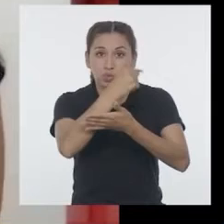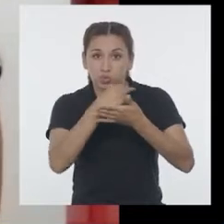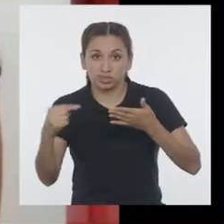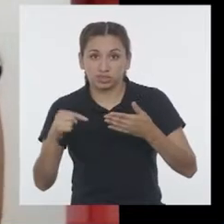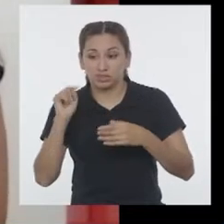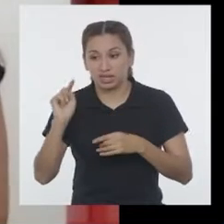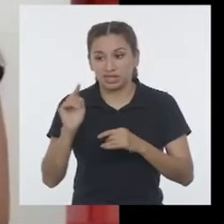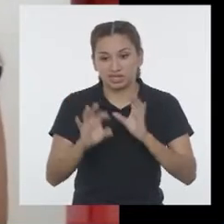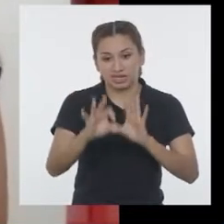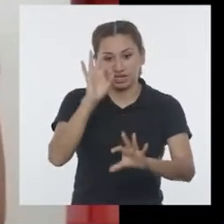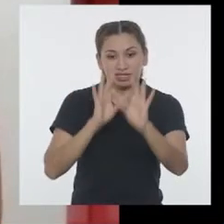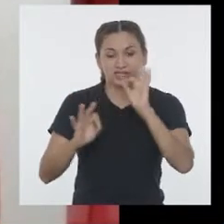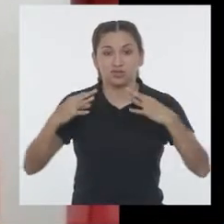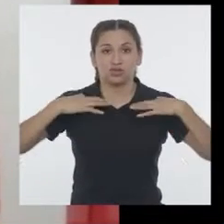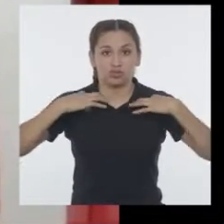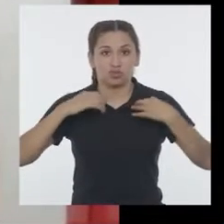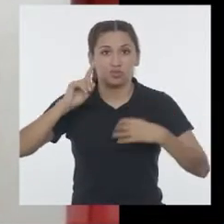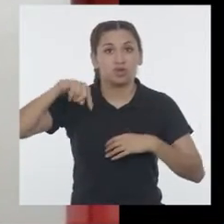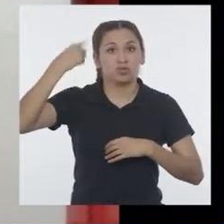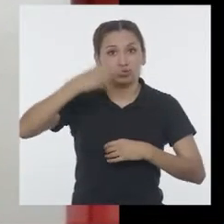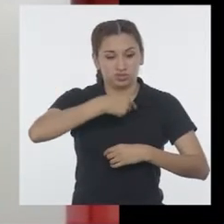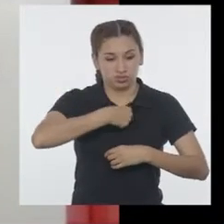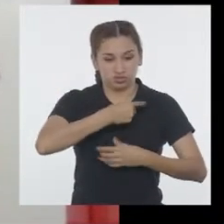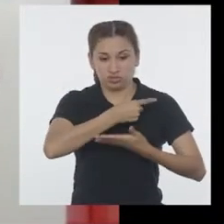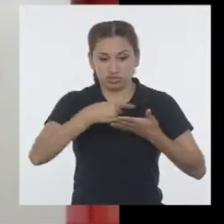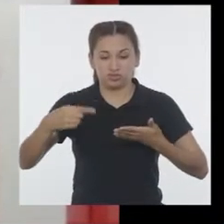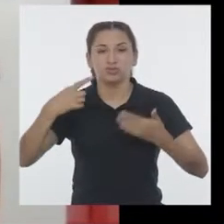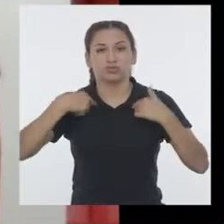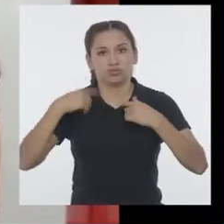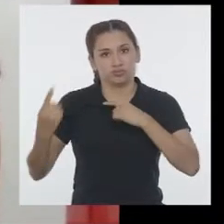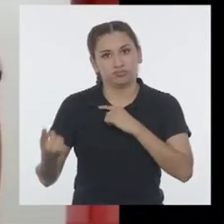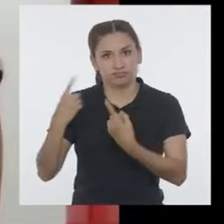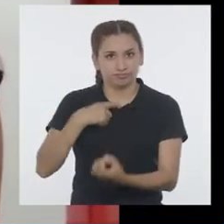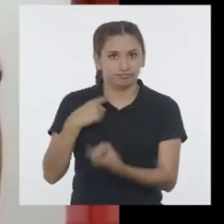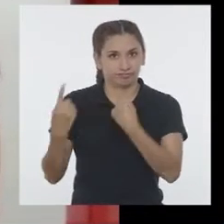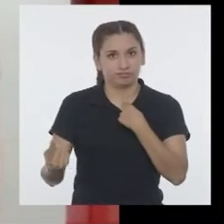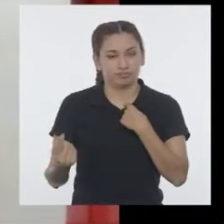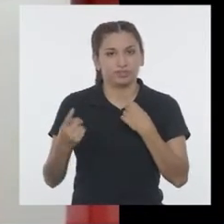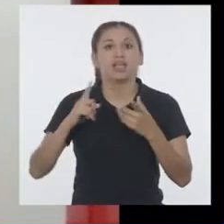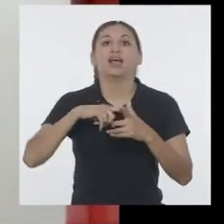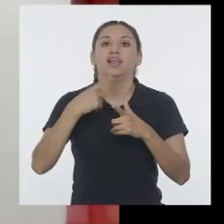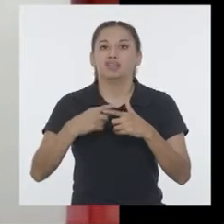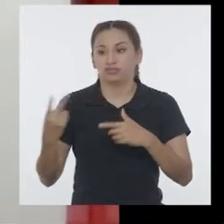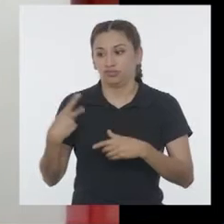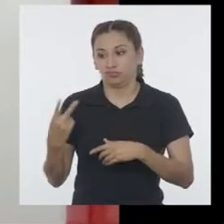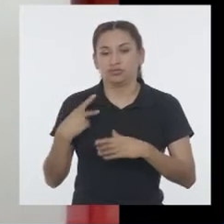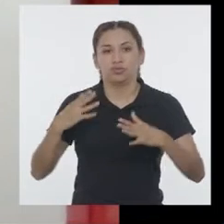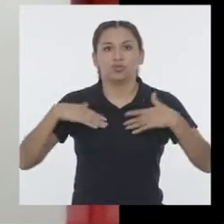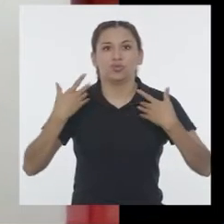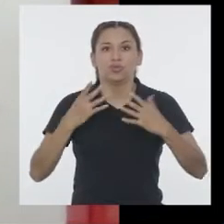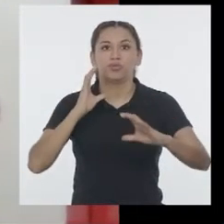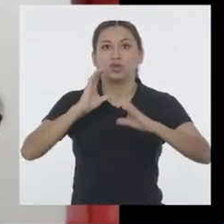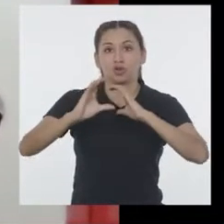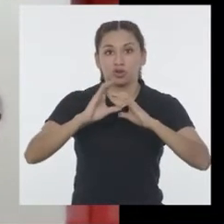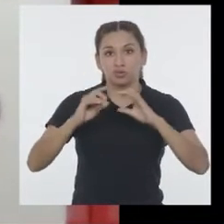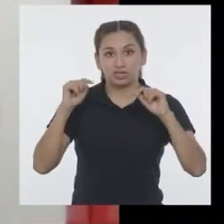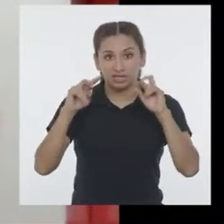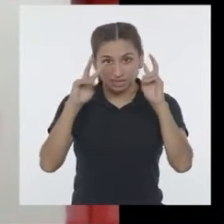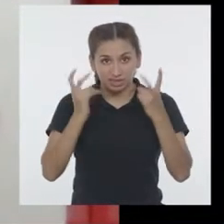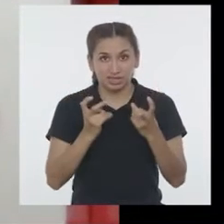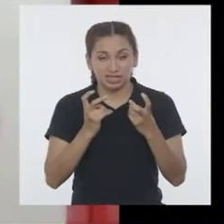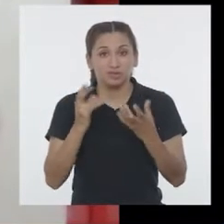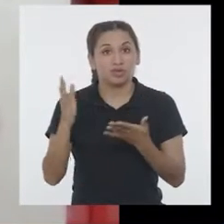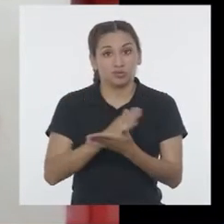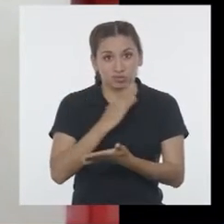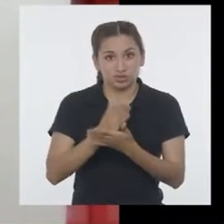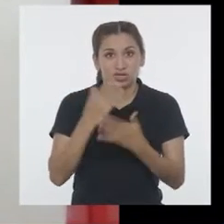una semana, ella va a seleccionar su ropa y la otra semana yo. Entonces, en este caso, nosotros hemos podido dialogar del problema y